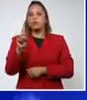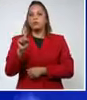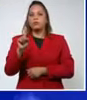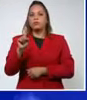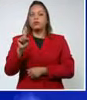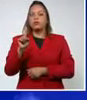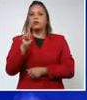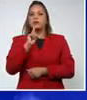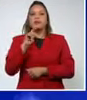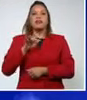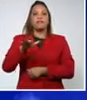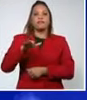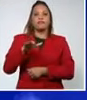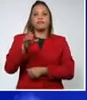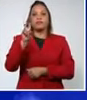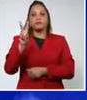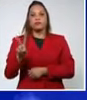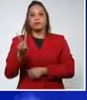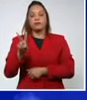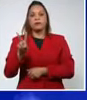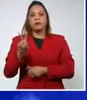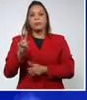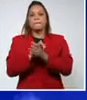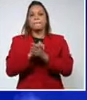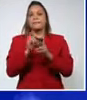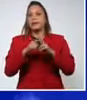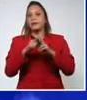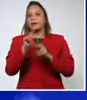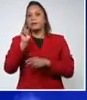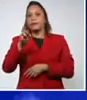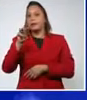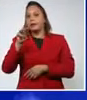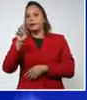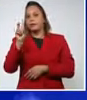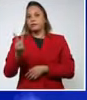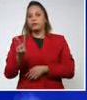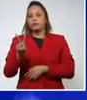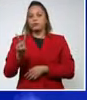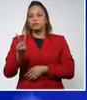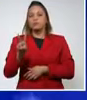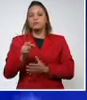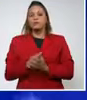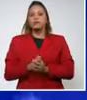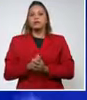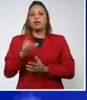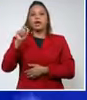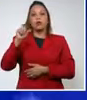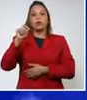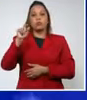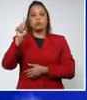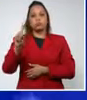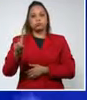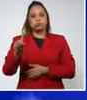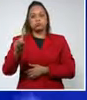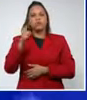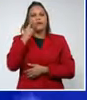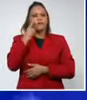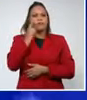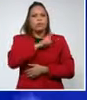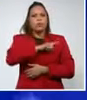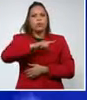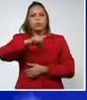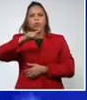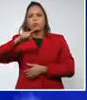2 y Cacocún con 1. Y cuando vemos la curva de Holguín, sin que tenga un incremento